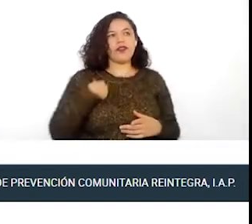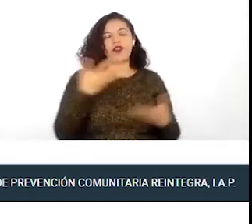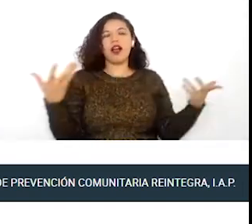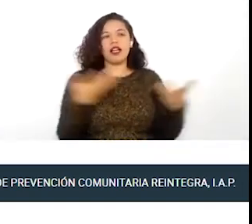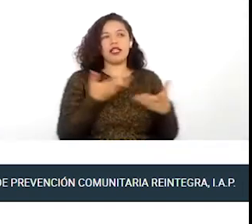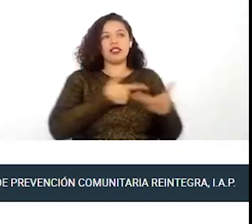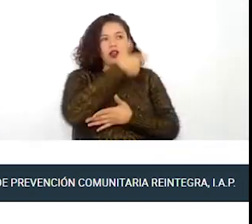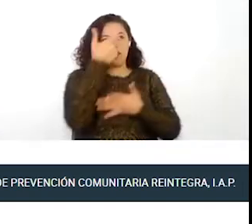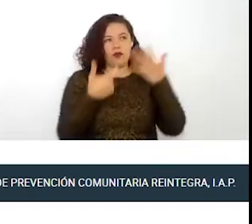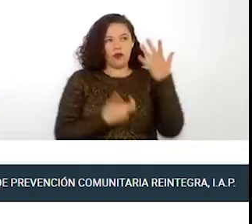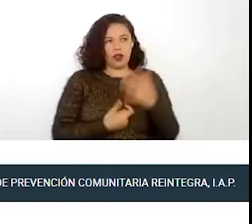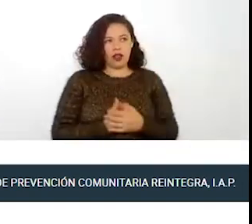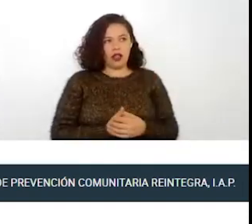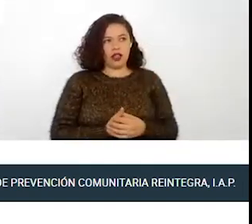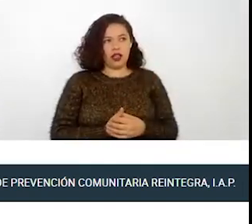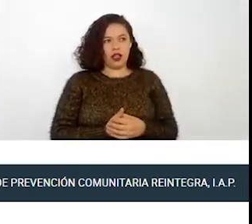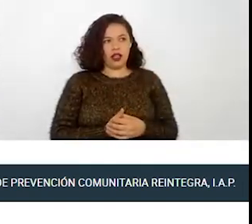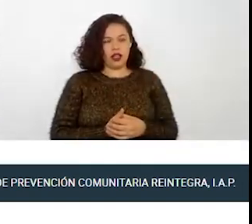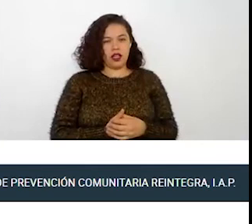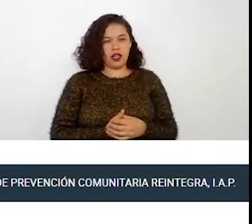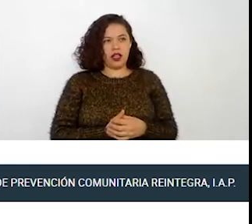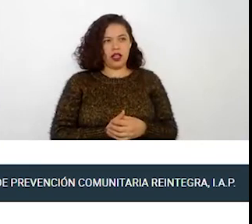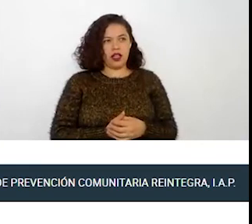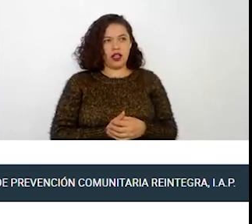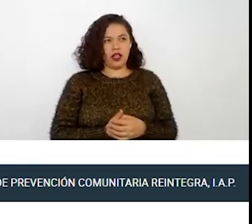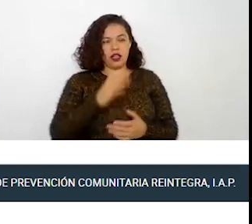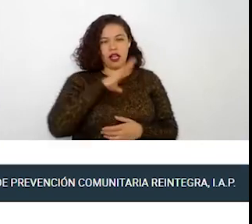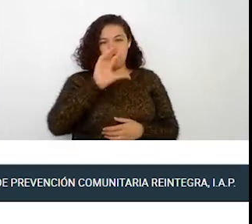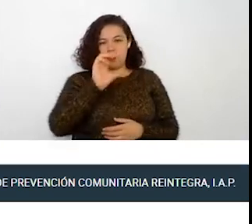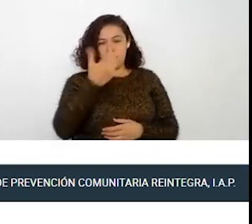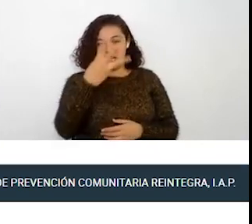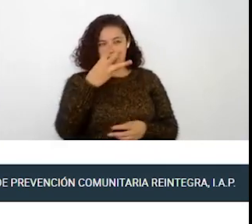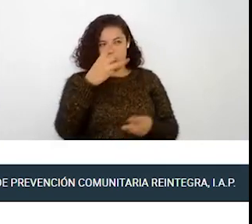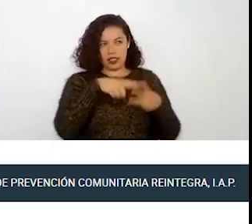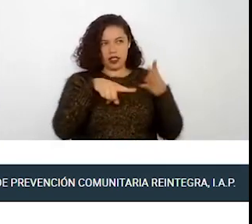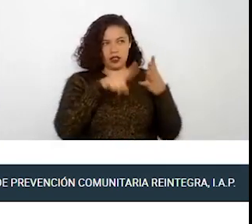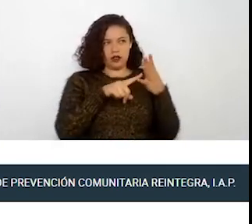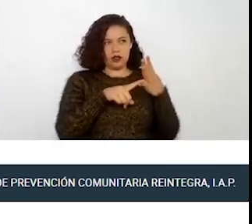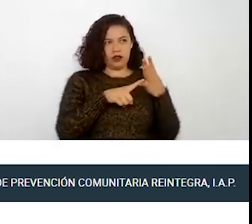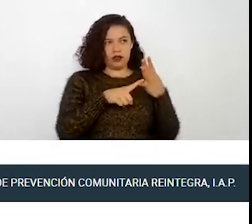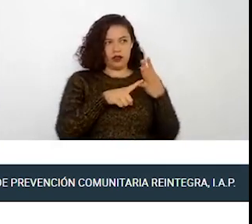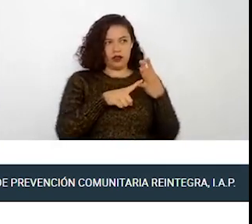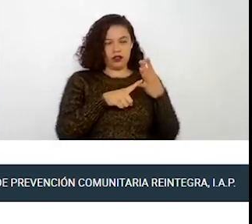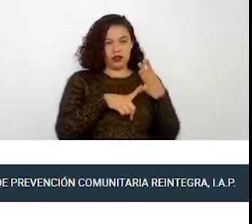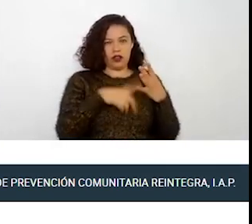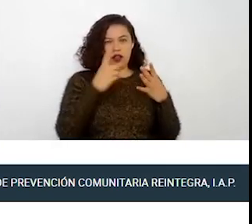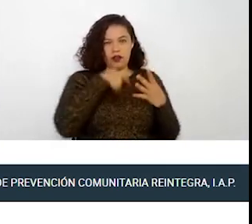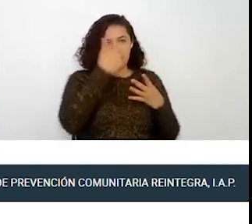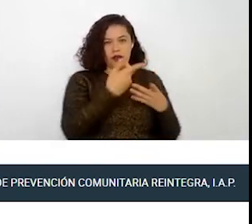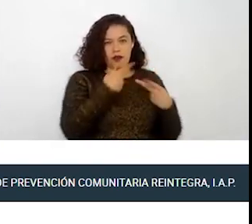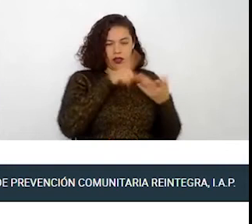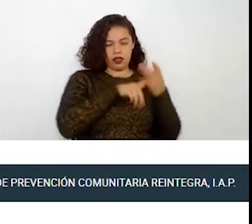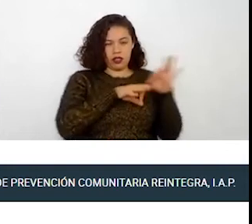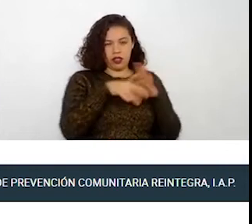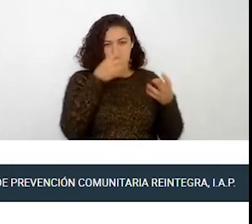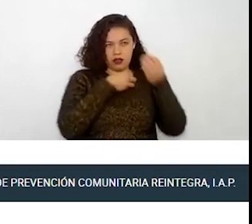la cuenta en este caso tengo tres cuentas cuatro cuentas que es sueldos alimentos